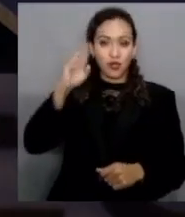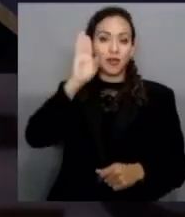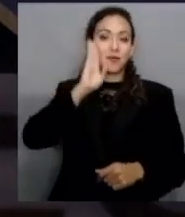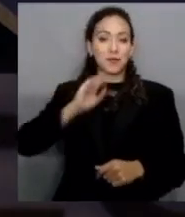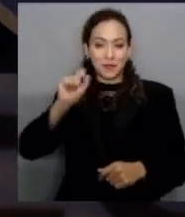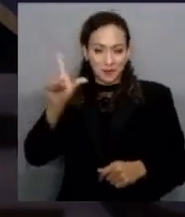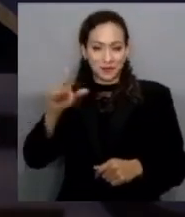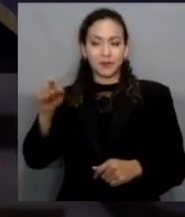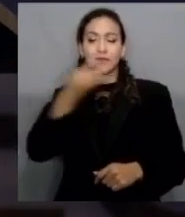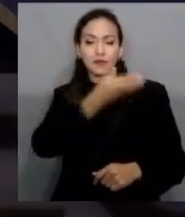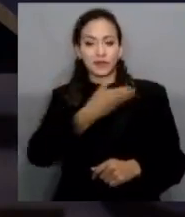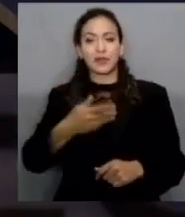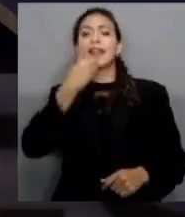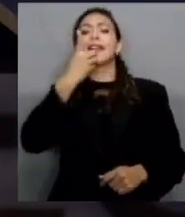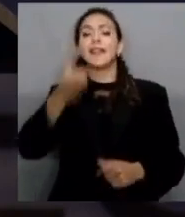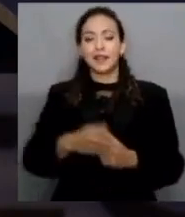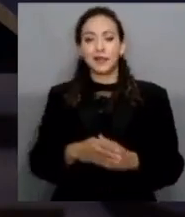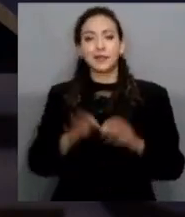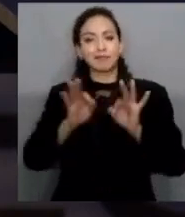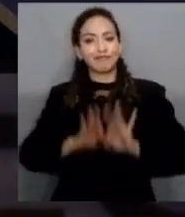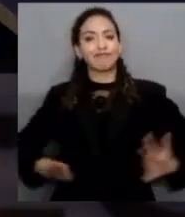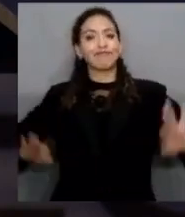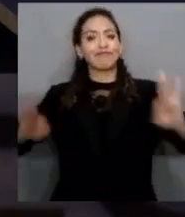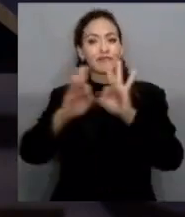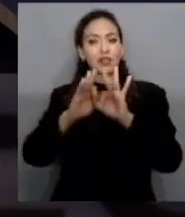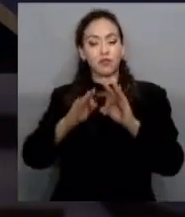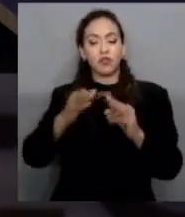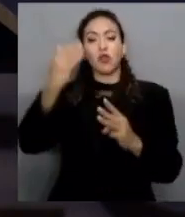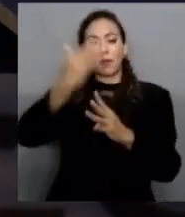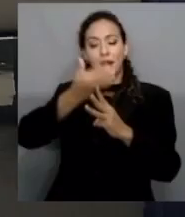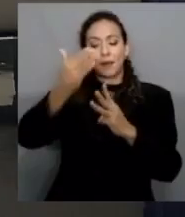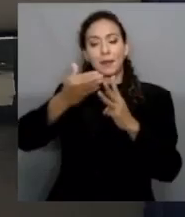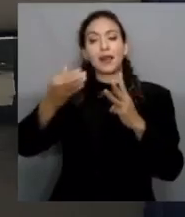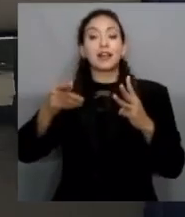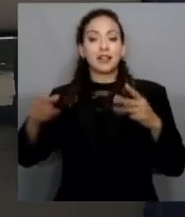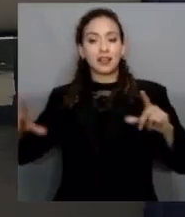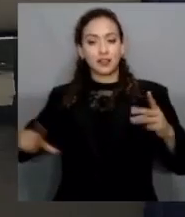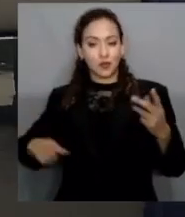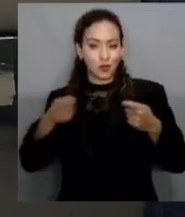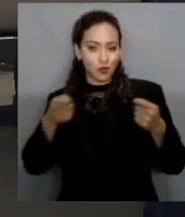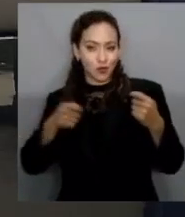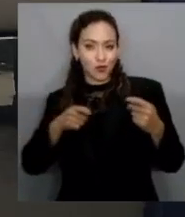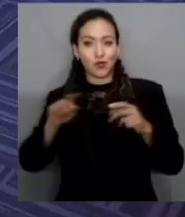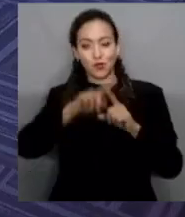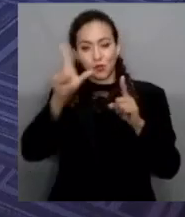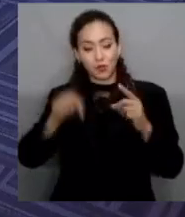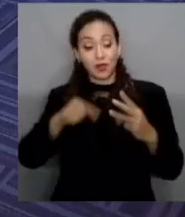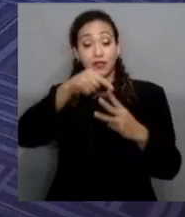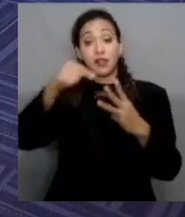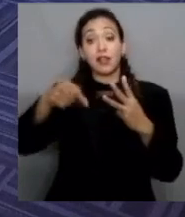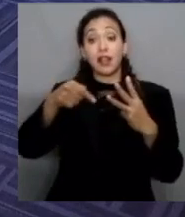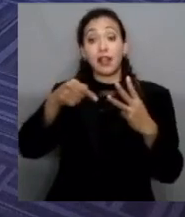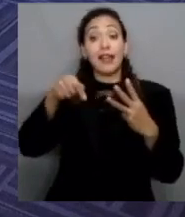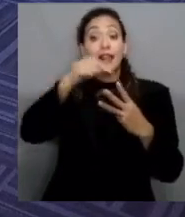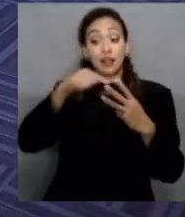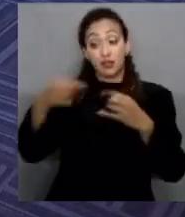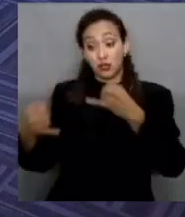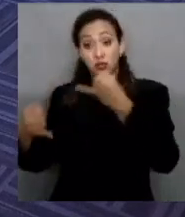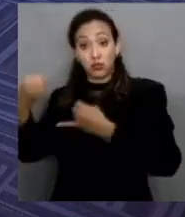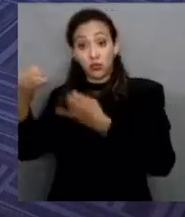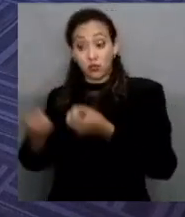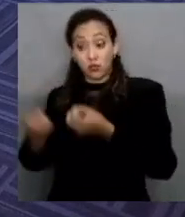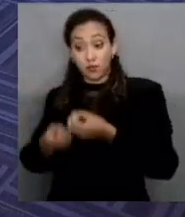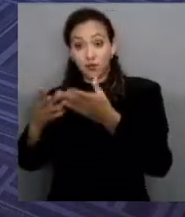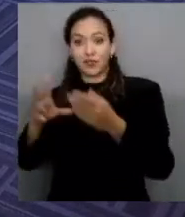destacó la importancia de la división de poderes y de la independencia judicial, que dijo no son privilegios de los jueces, sino derechos de